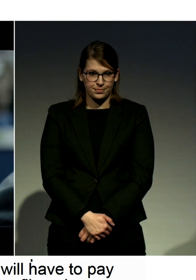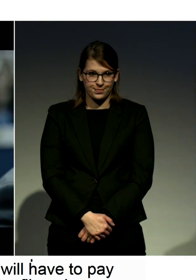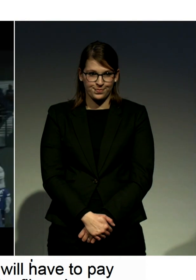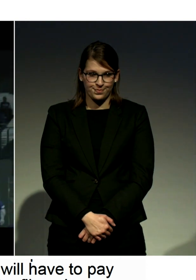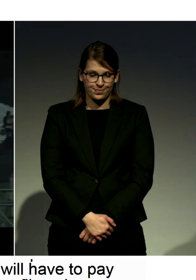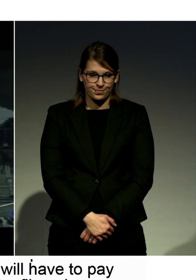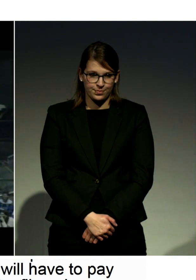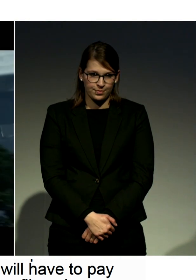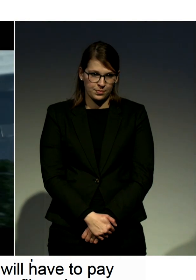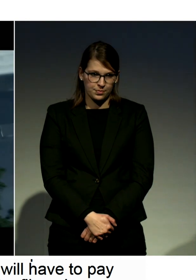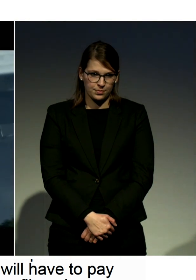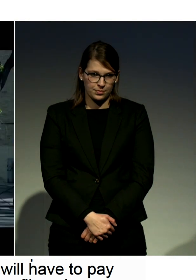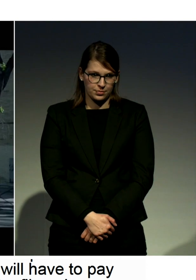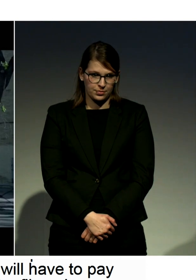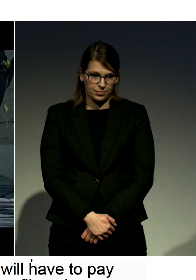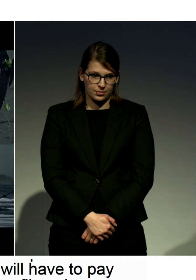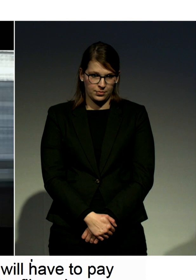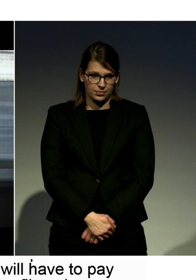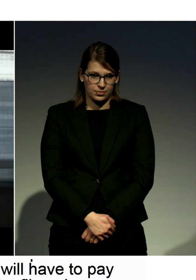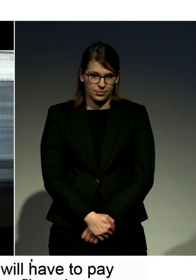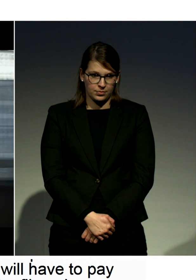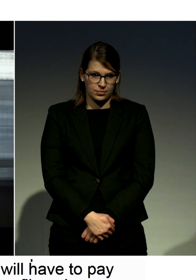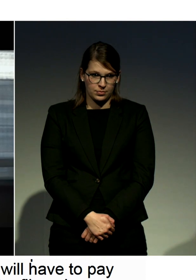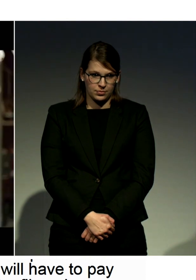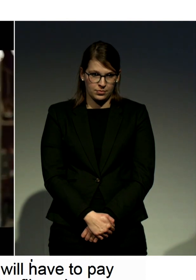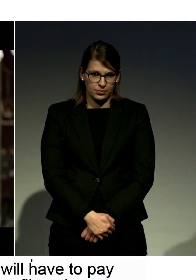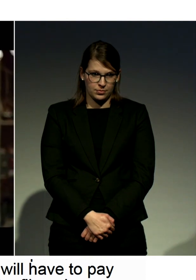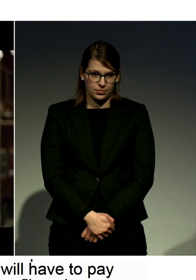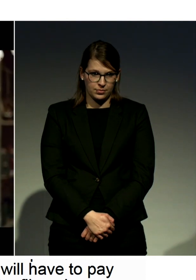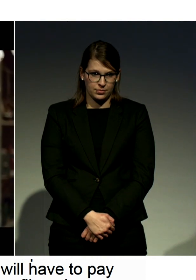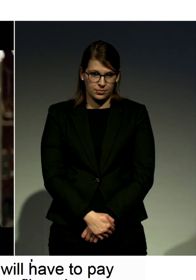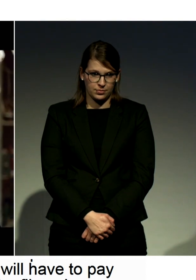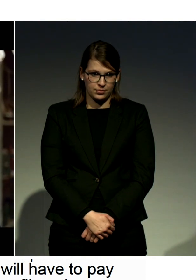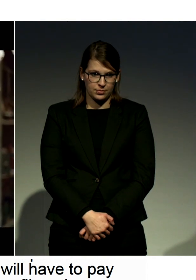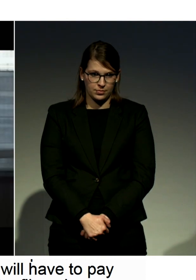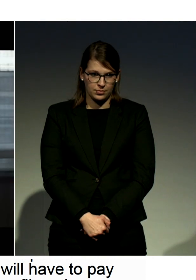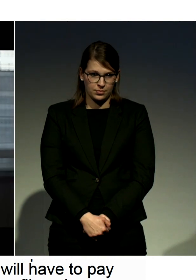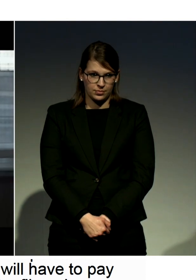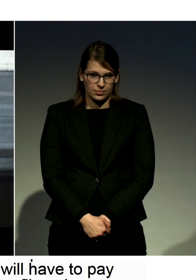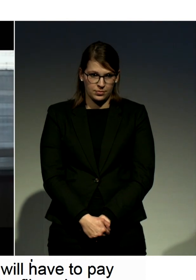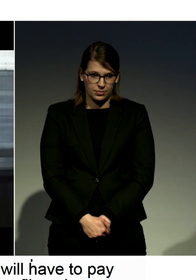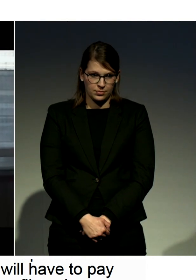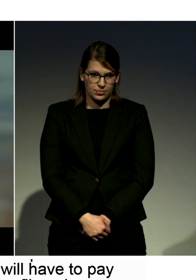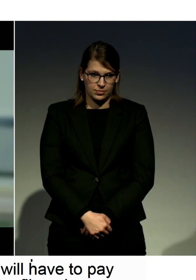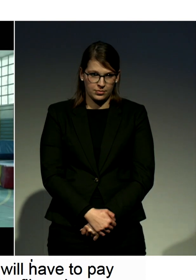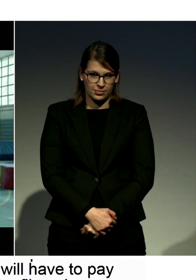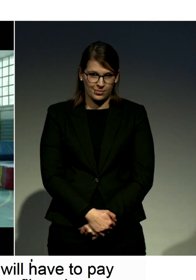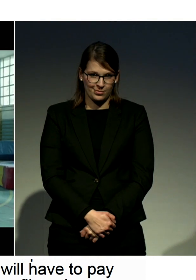¡Qué honor que un profesional como tú esté interesado en trabajar con un equipo como el nuestro! Interesado no sería la palabra. Ni equipo